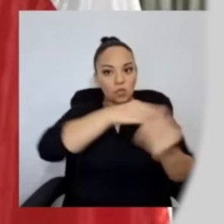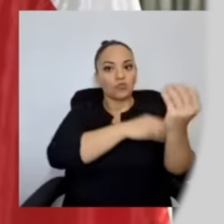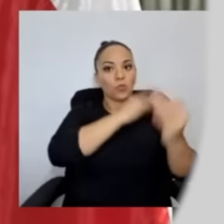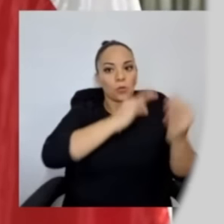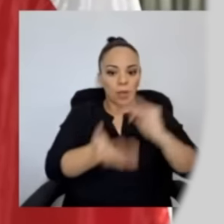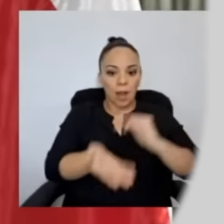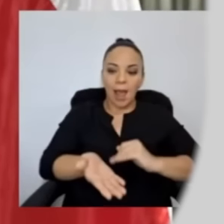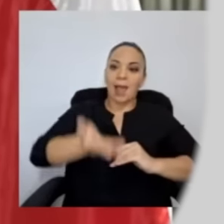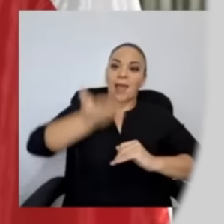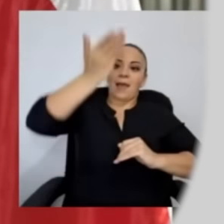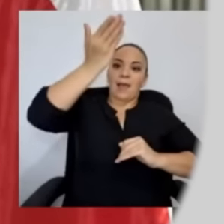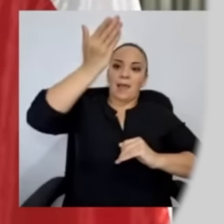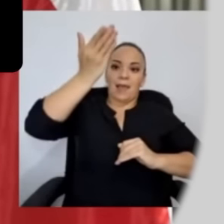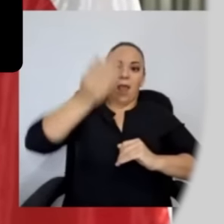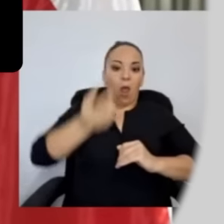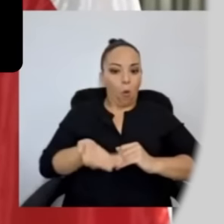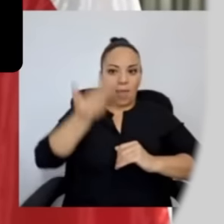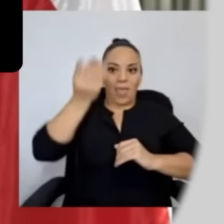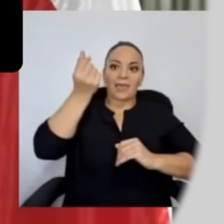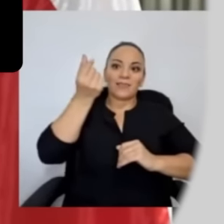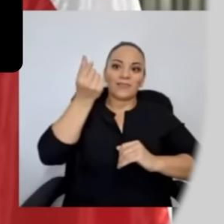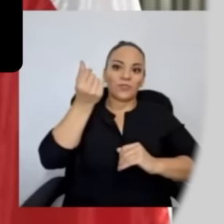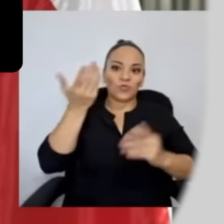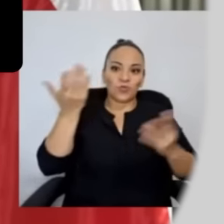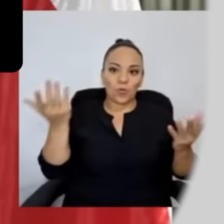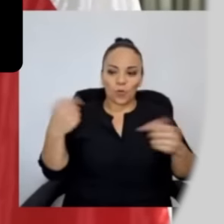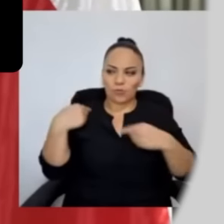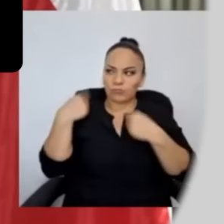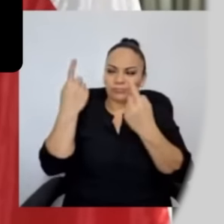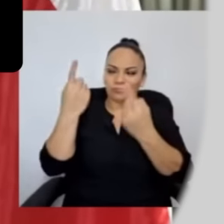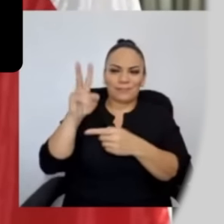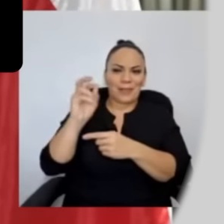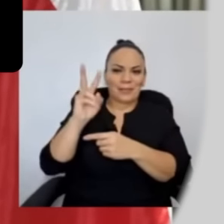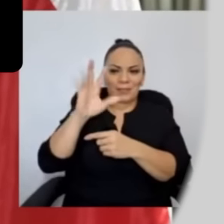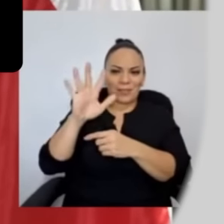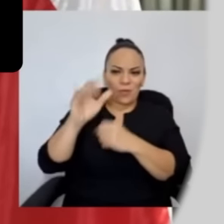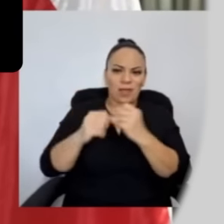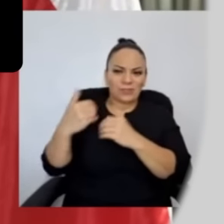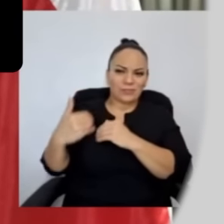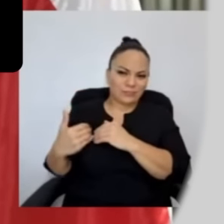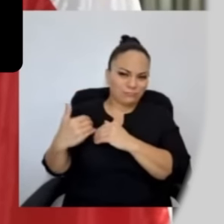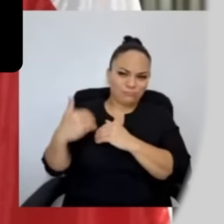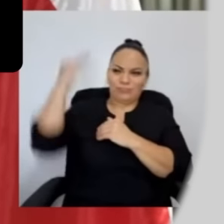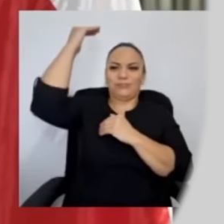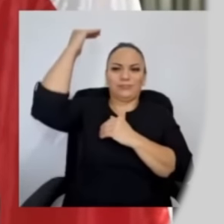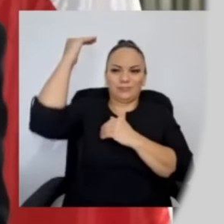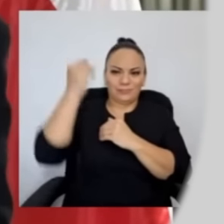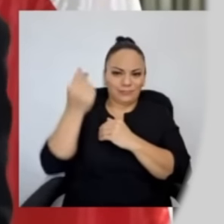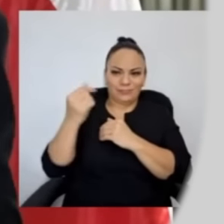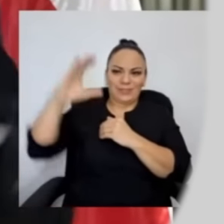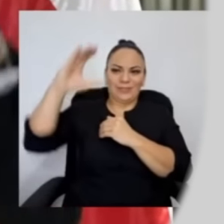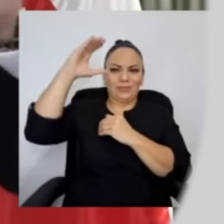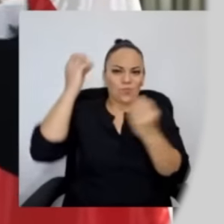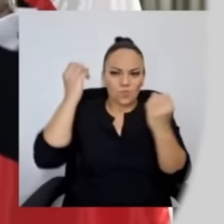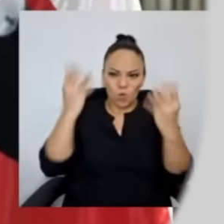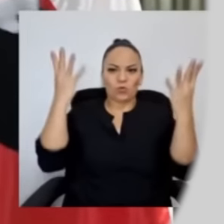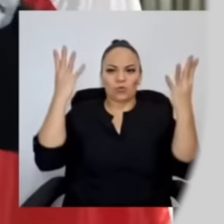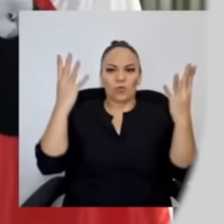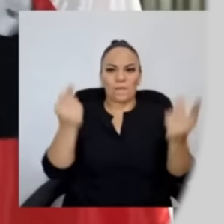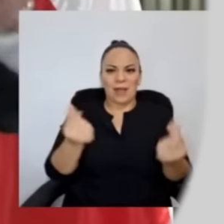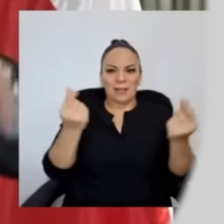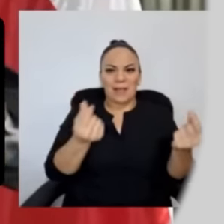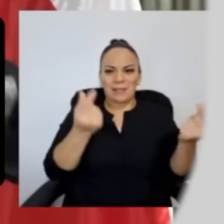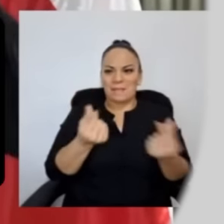tenido el Poder Judicial en los últimos 20, 25 años. Pero es vertiginoso. Plata, plata,